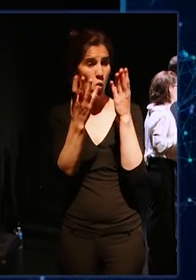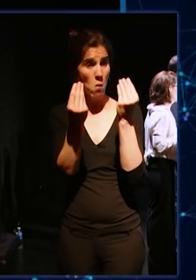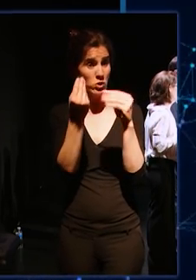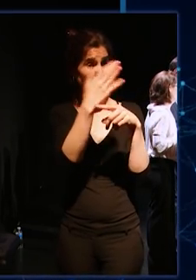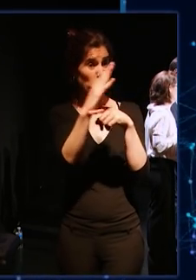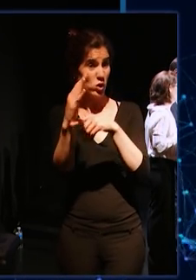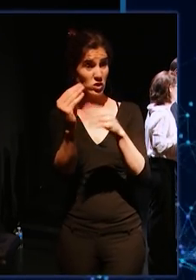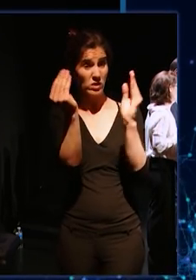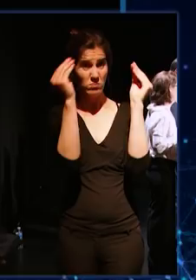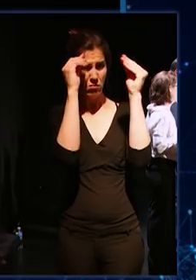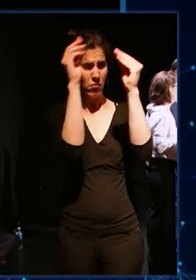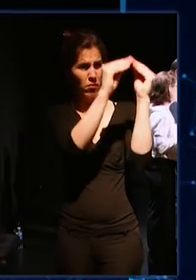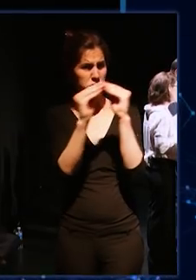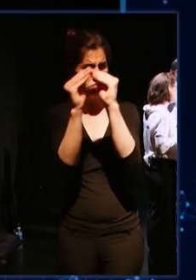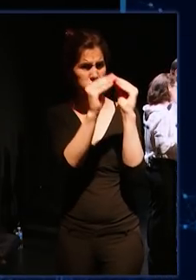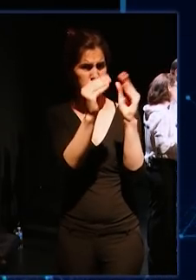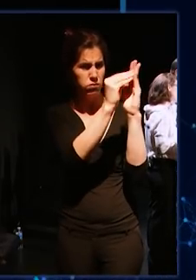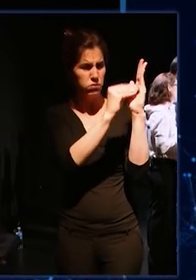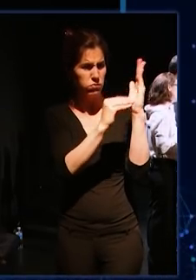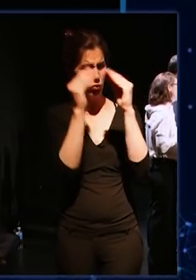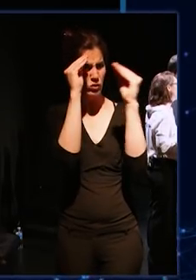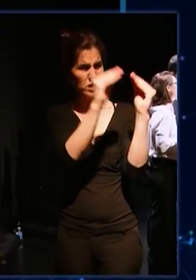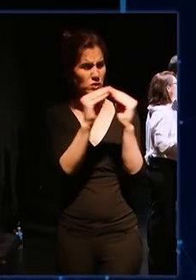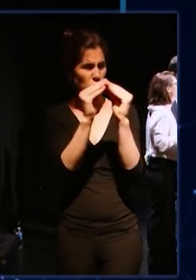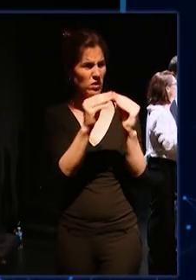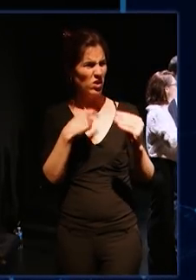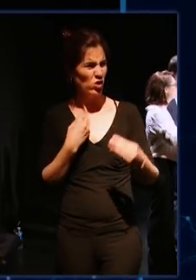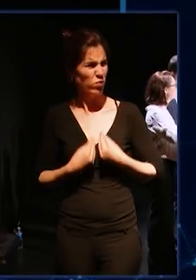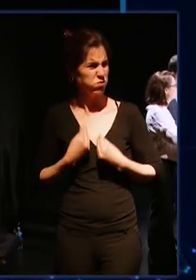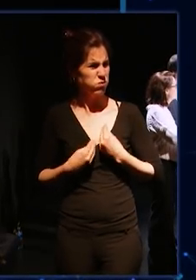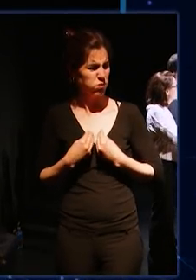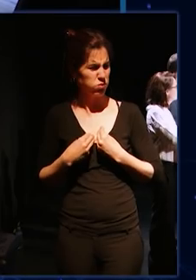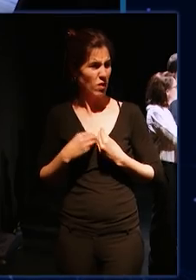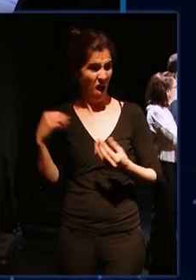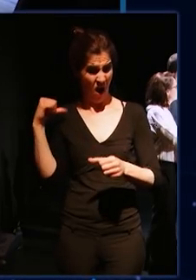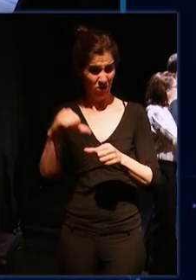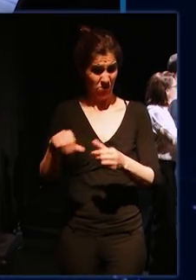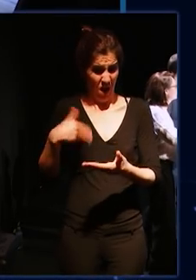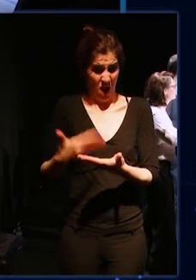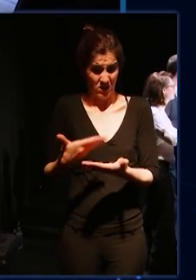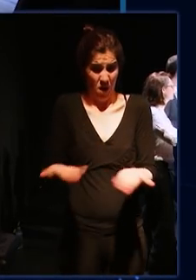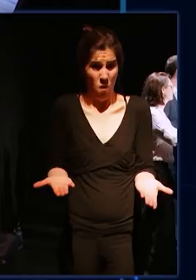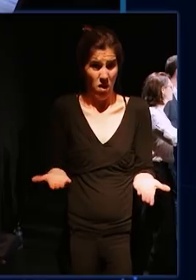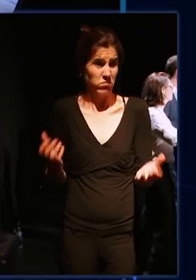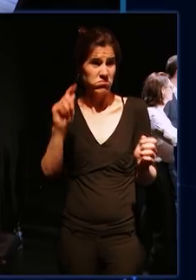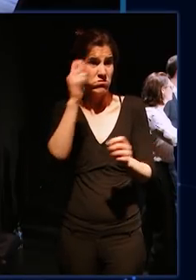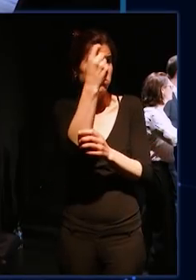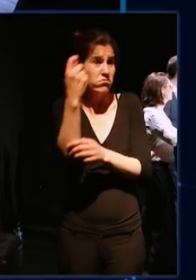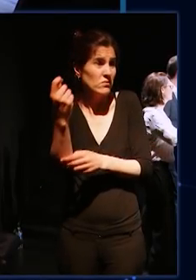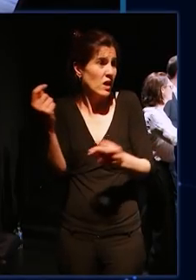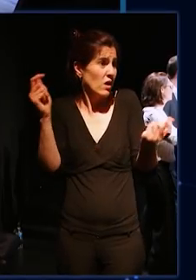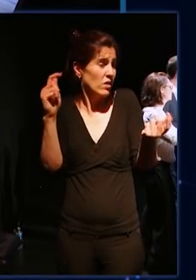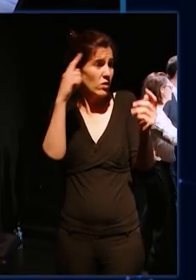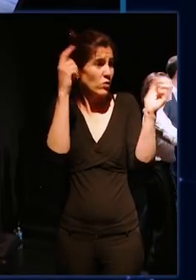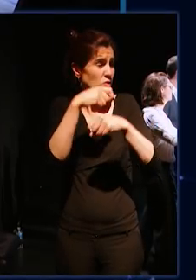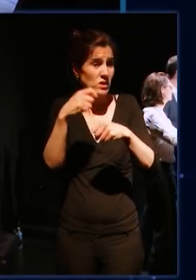a mí lo que me inquieta es que no se haya conseguido ese consenso previamente y se estén tomando